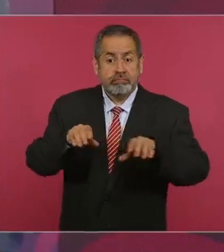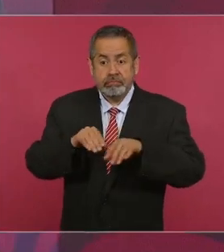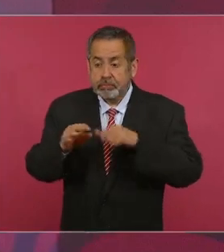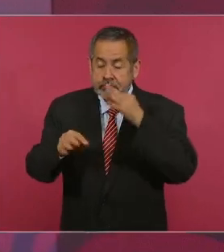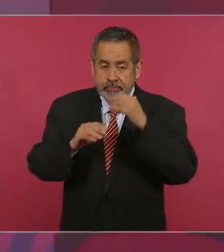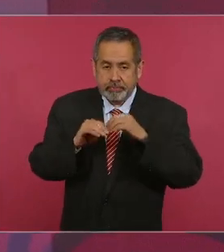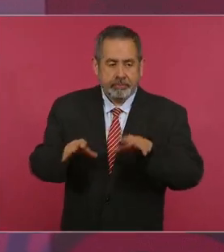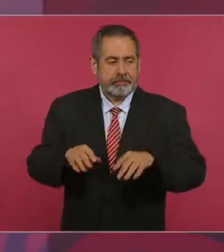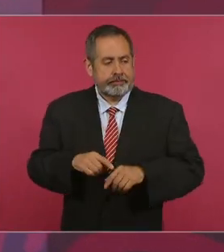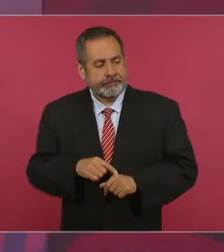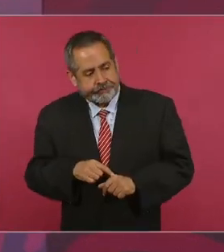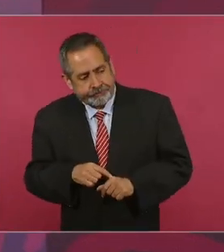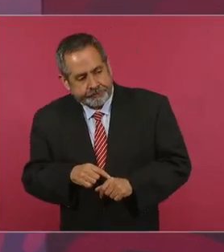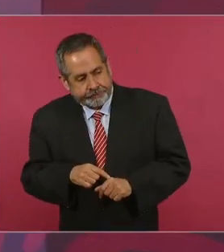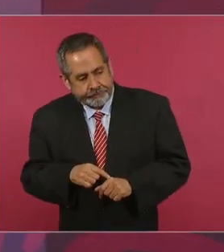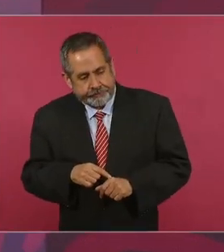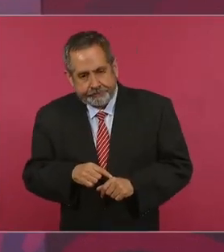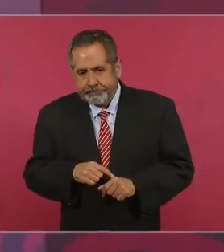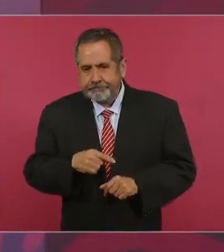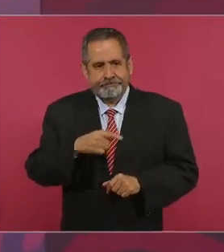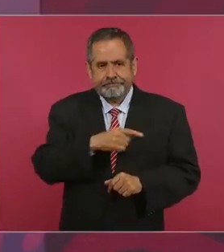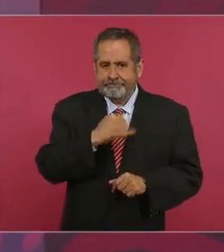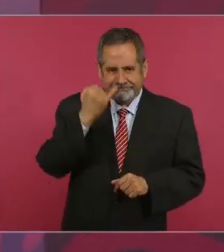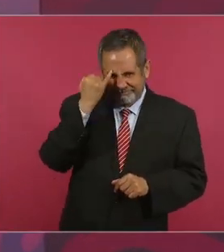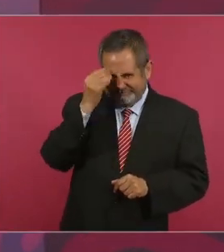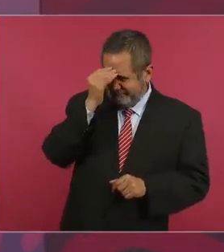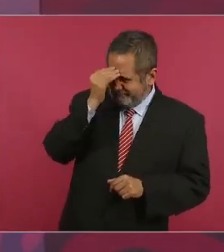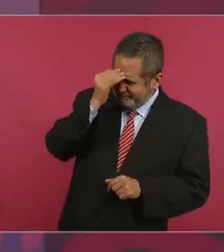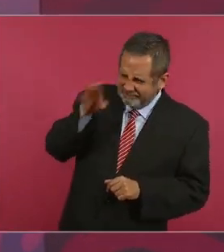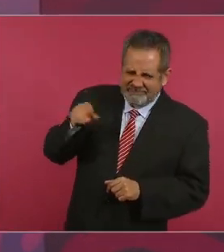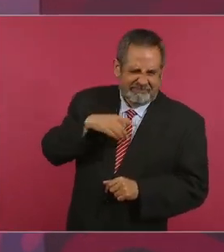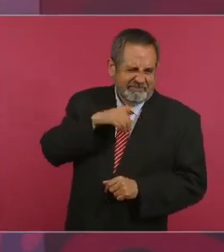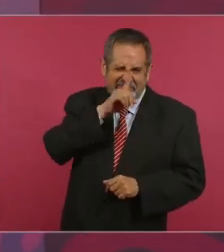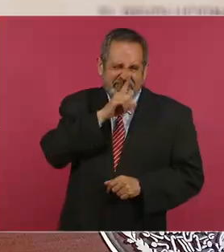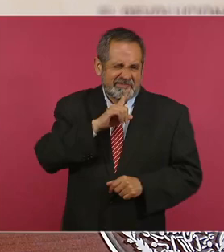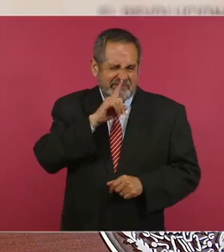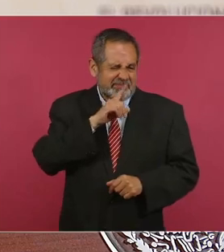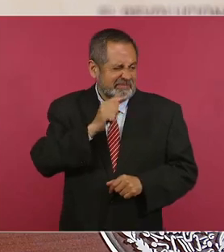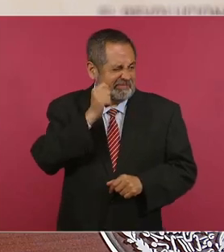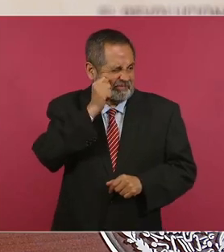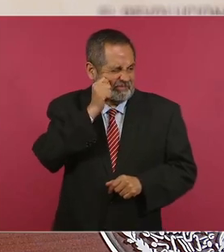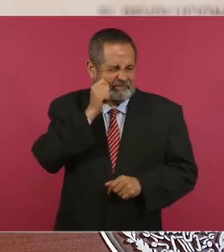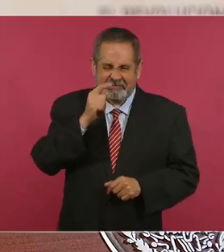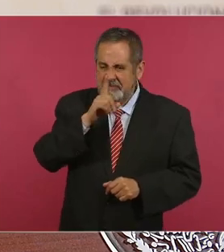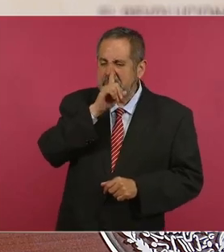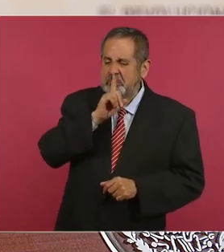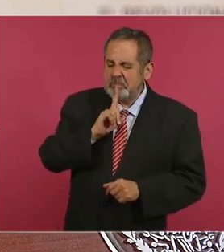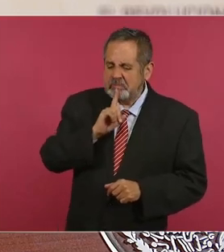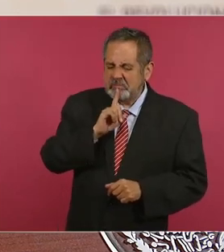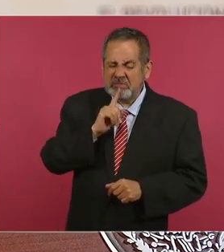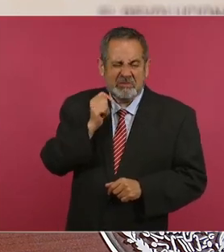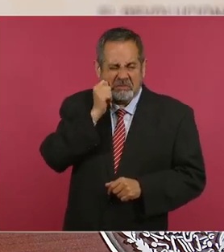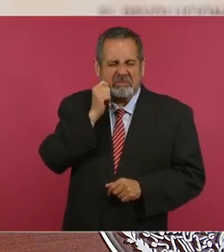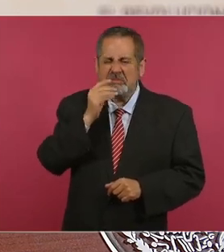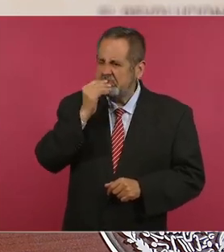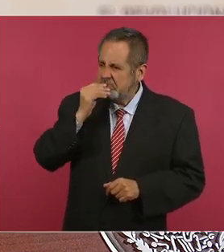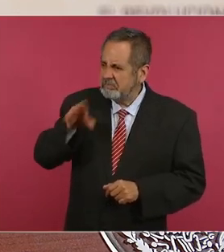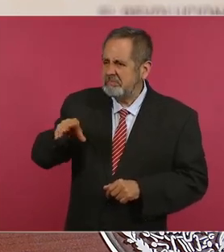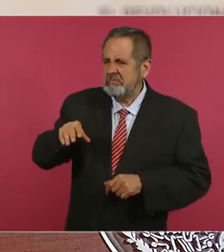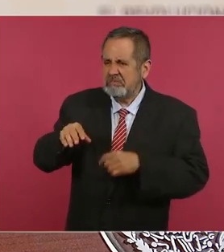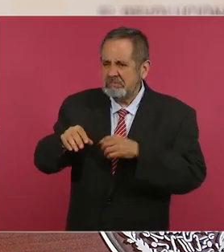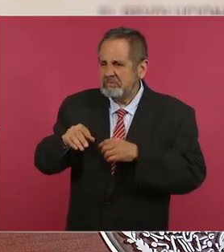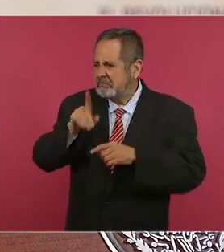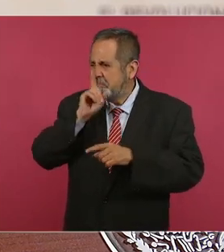y con la idea hitleriana de que una mentira que se repite muchas